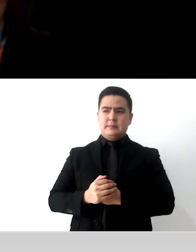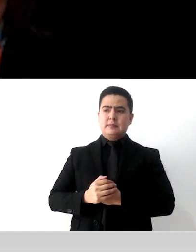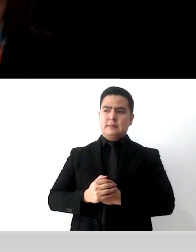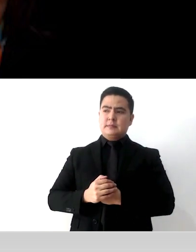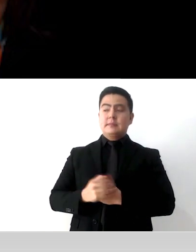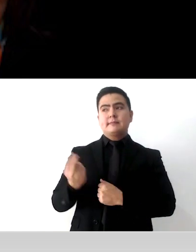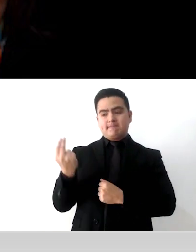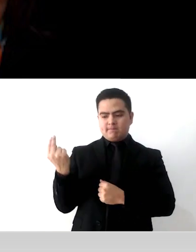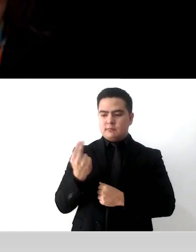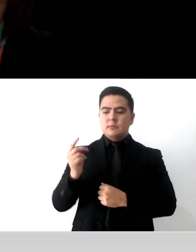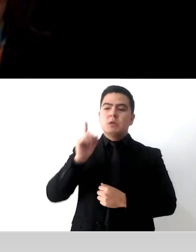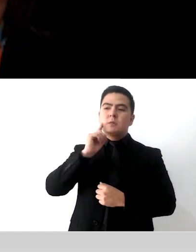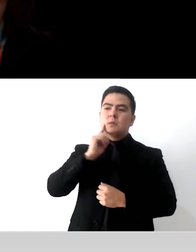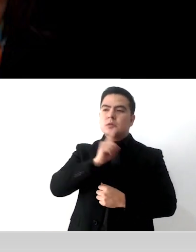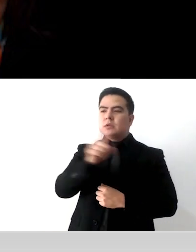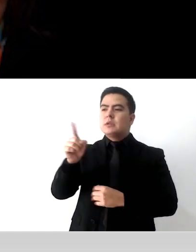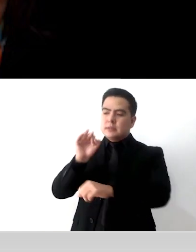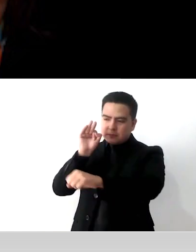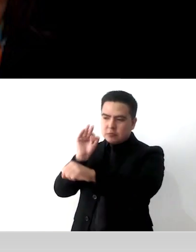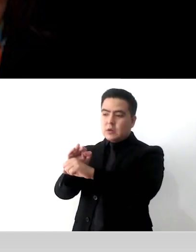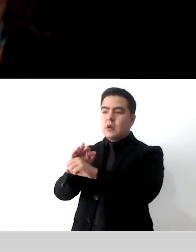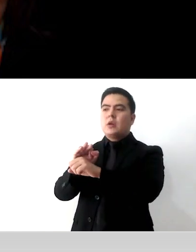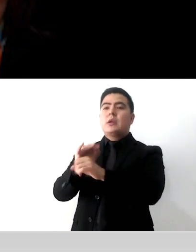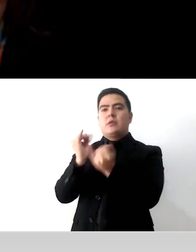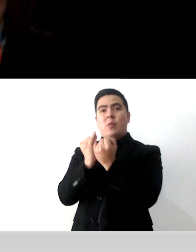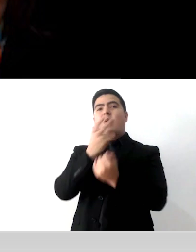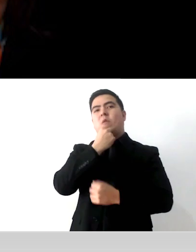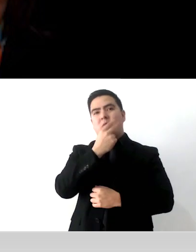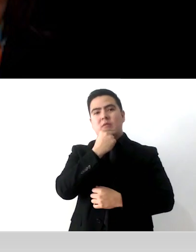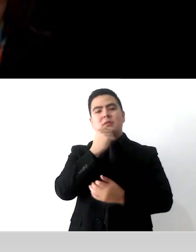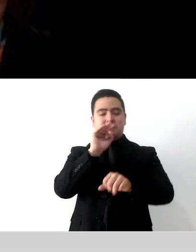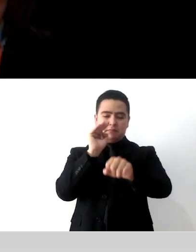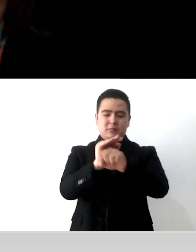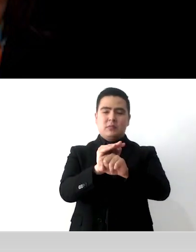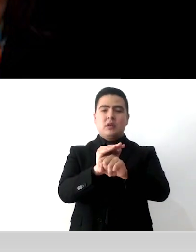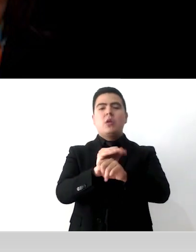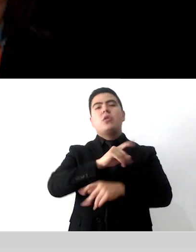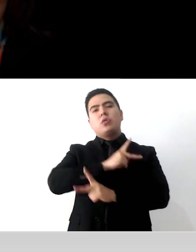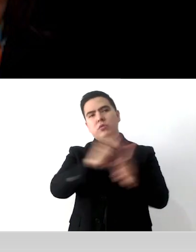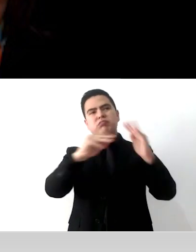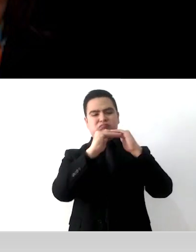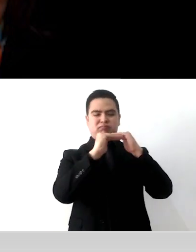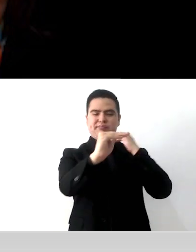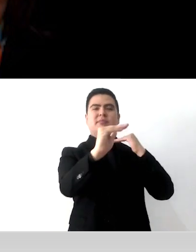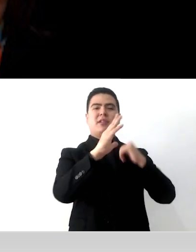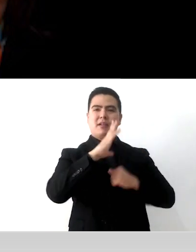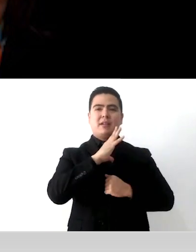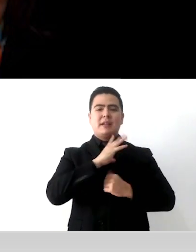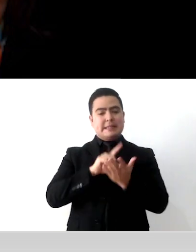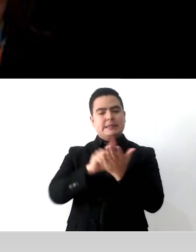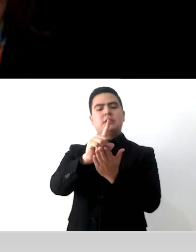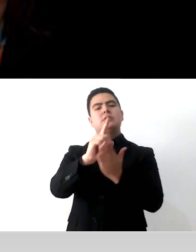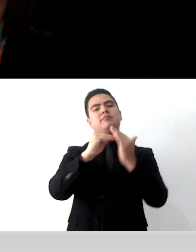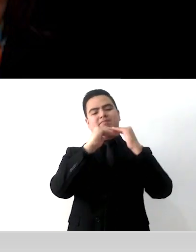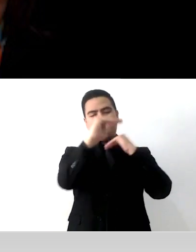diseñar mecanismos para que hombres y mujeres tengamos estas oportunidades y podamos ejercer nuestros